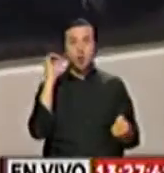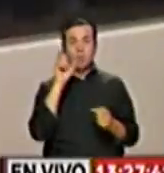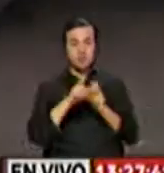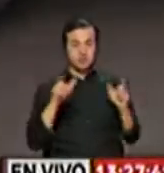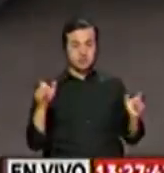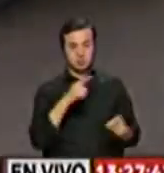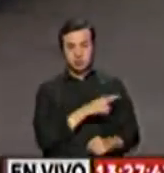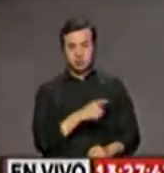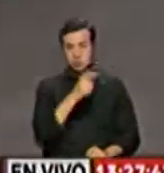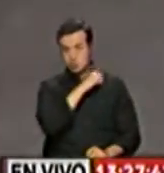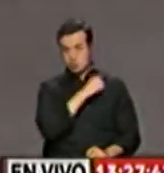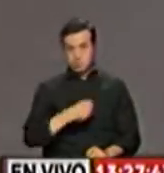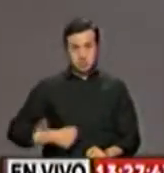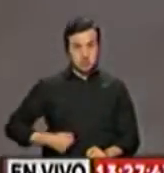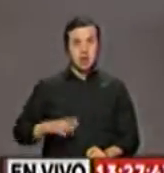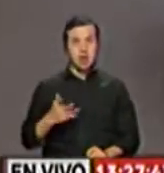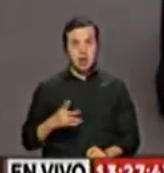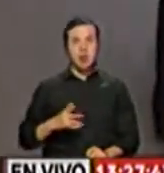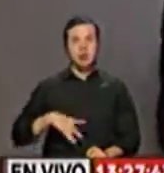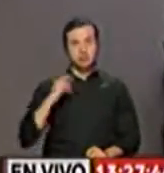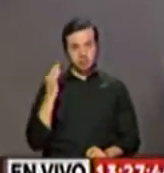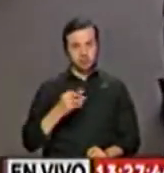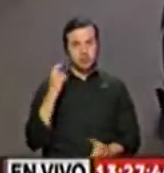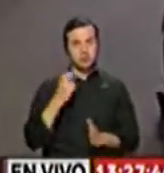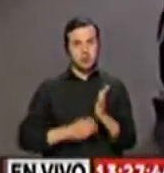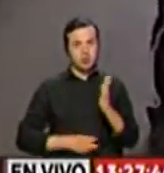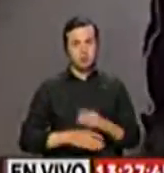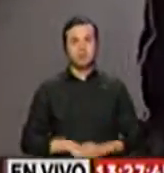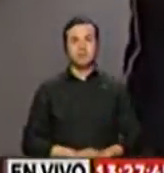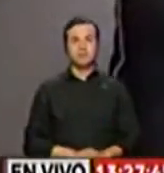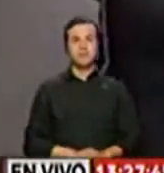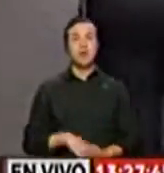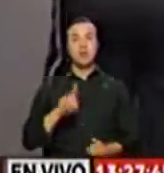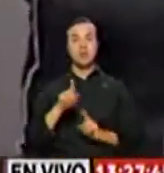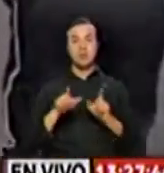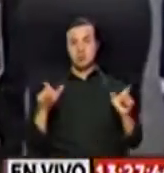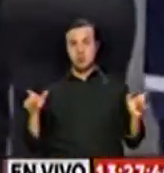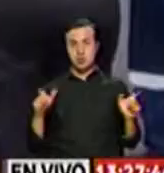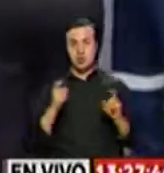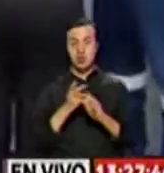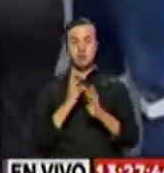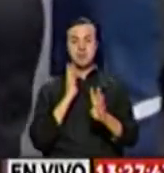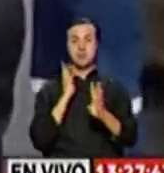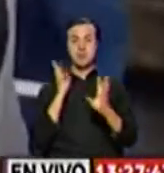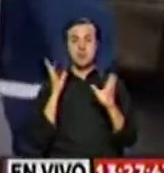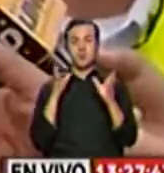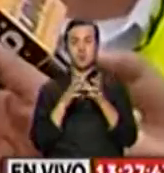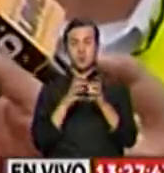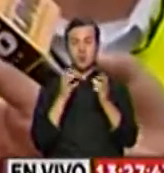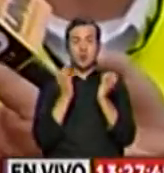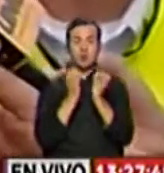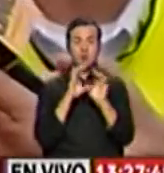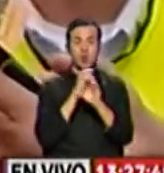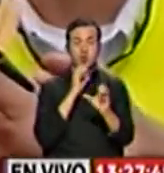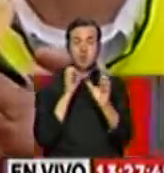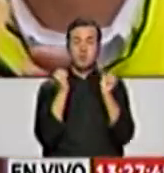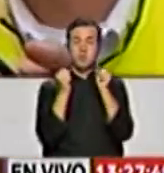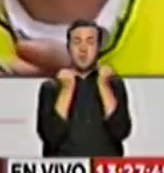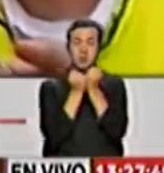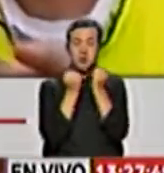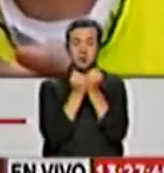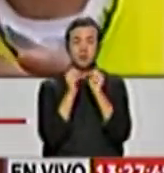de seguridad fueron algunas de las causas. Pero también pasajeros en los estribos de los vehículos, exceso de pasajeros. Hasta el momento